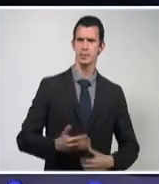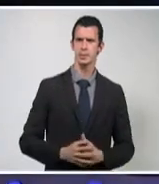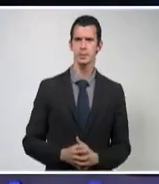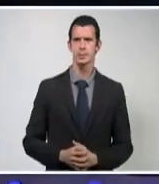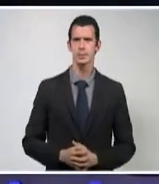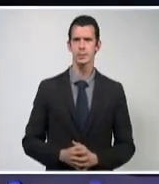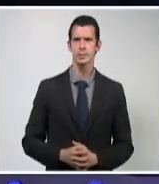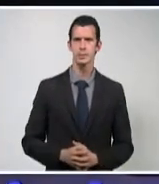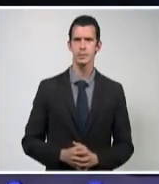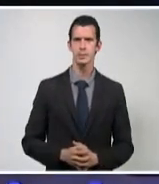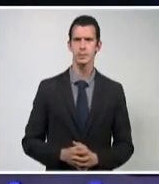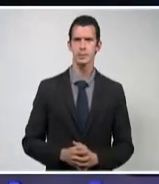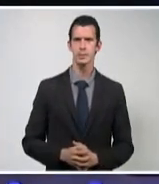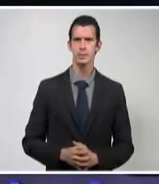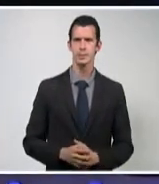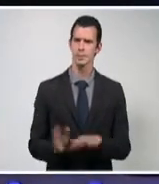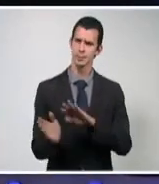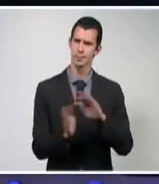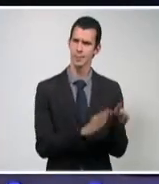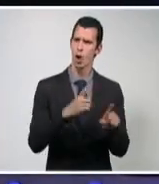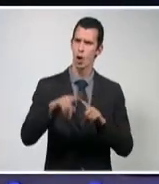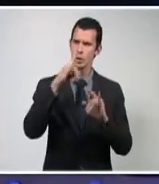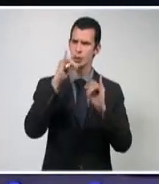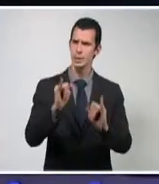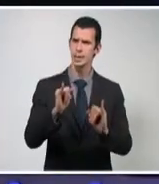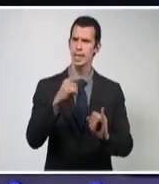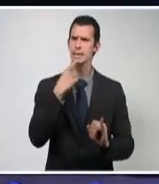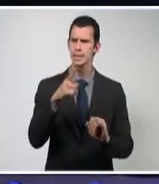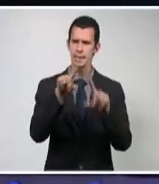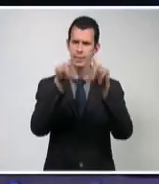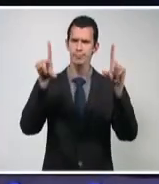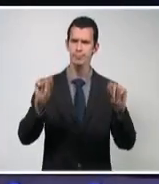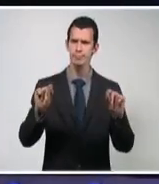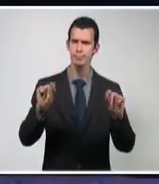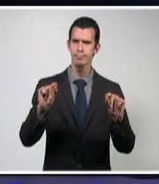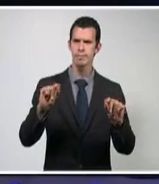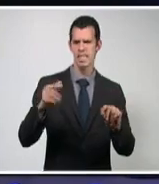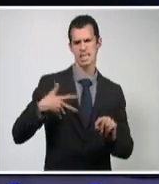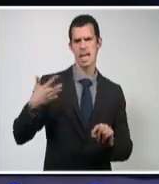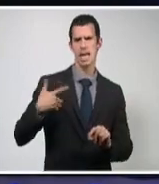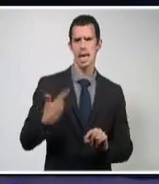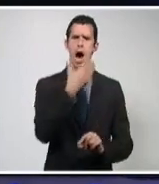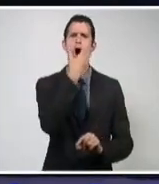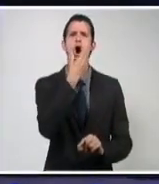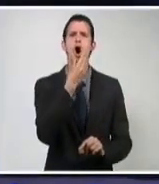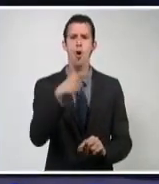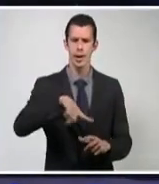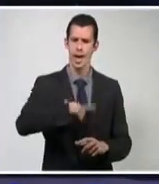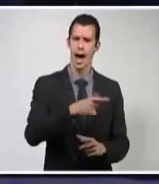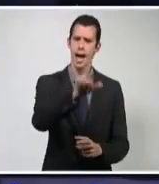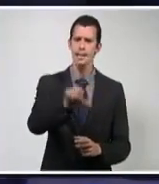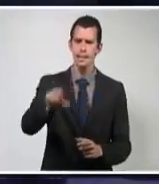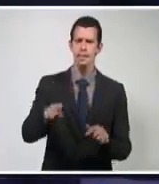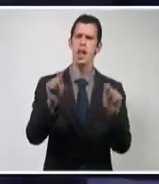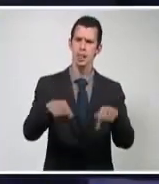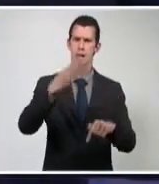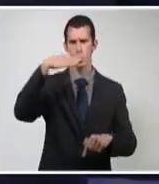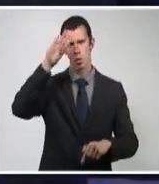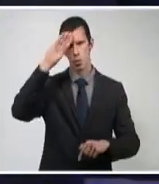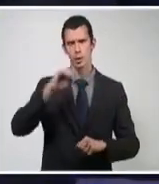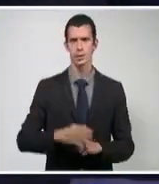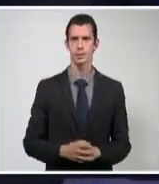Bien, protesta de jóvenes artistas, están diciendo ellos. Vamos a la lista que han estado promoviendo los participantes.